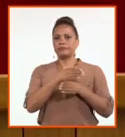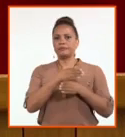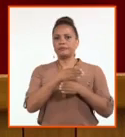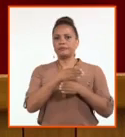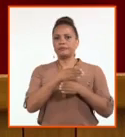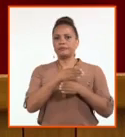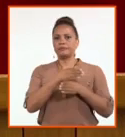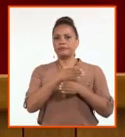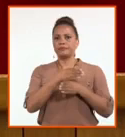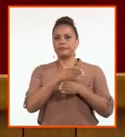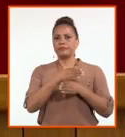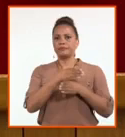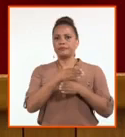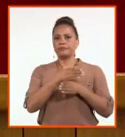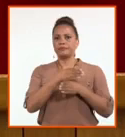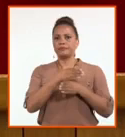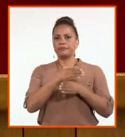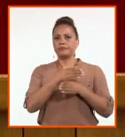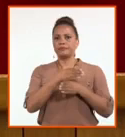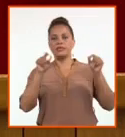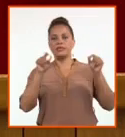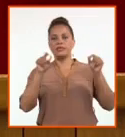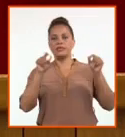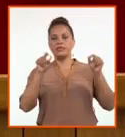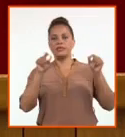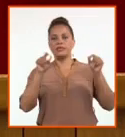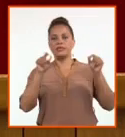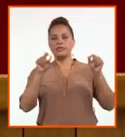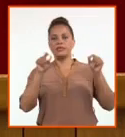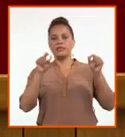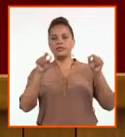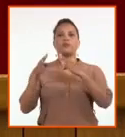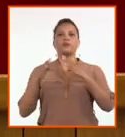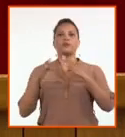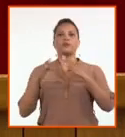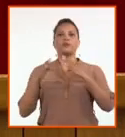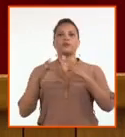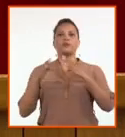realizaron en todo el país 190 debates, todos en comunidades de los